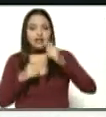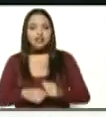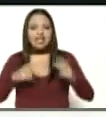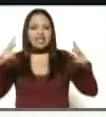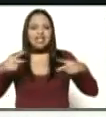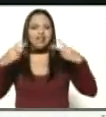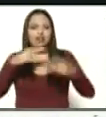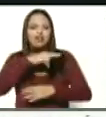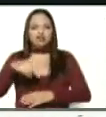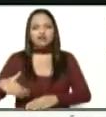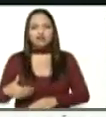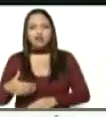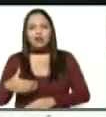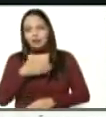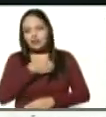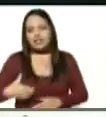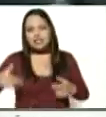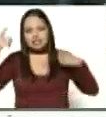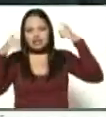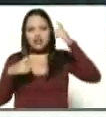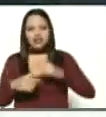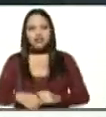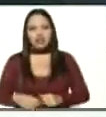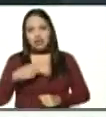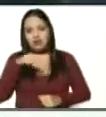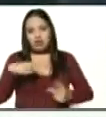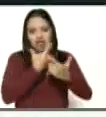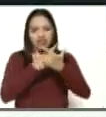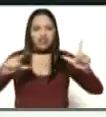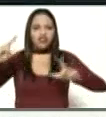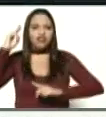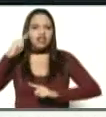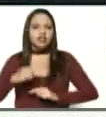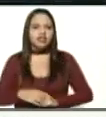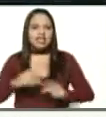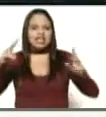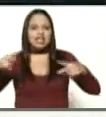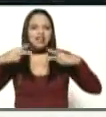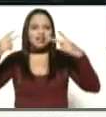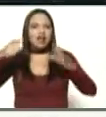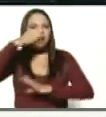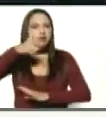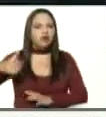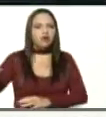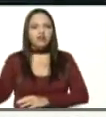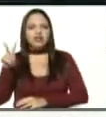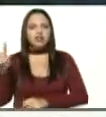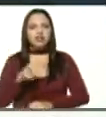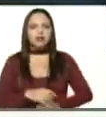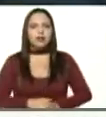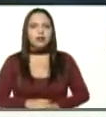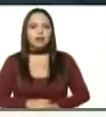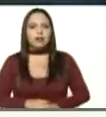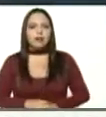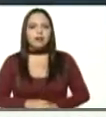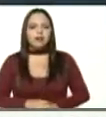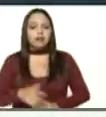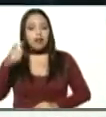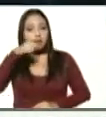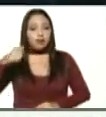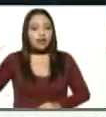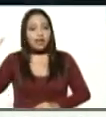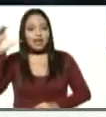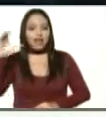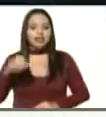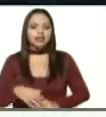nuestro comandante Chávez! ¡Que viva nuestro libertador Simón Bolívar! ¡Que viva el pueblo de Venezuela, el pueblo de